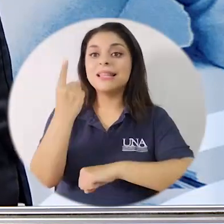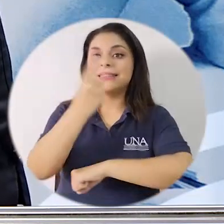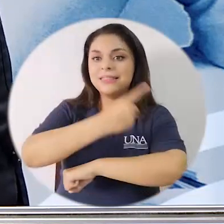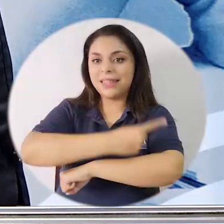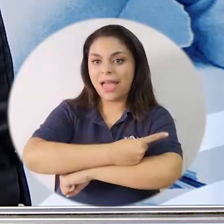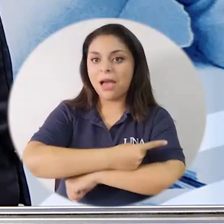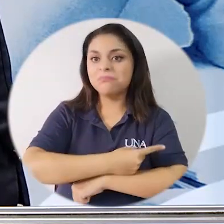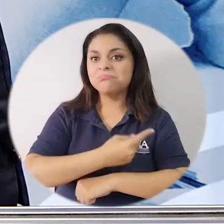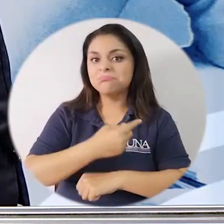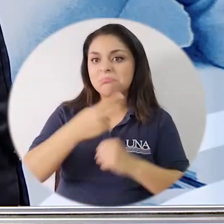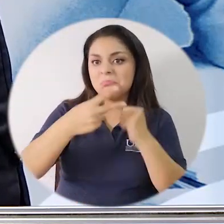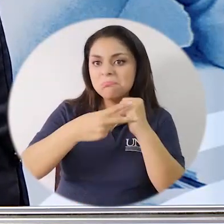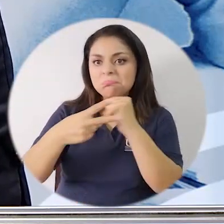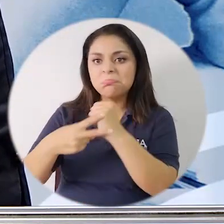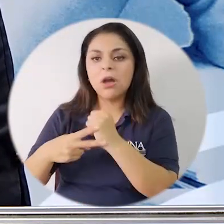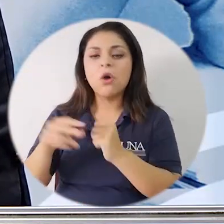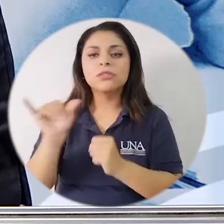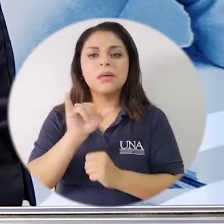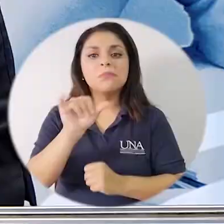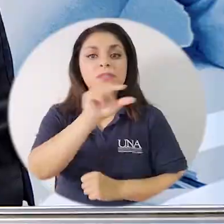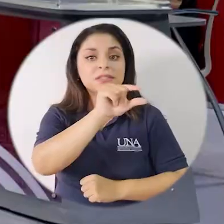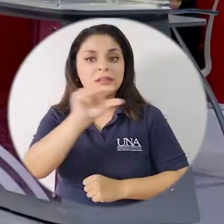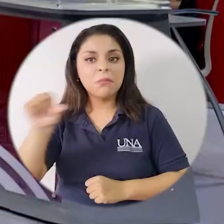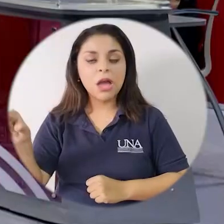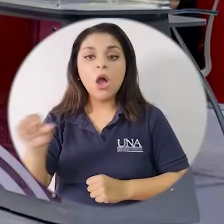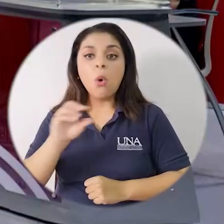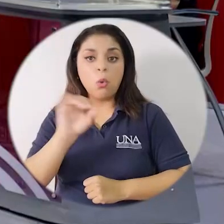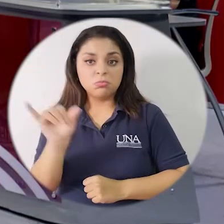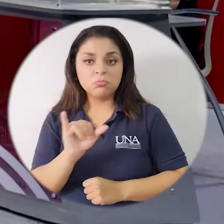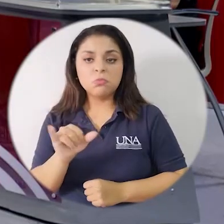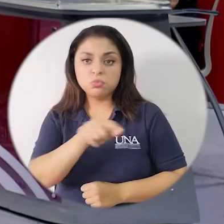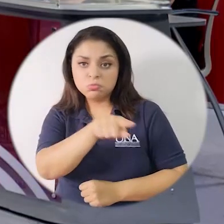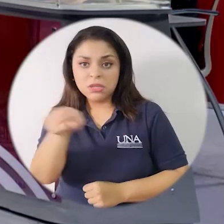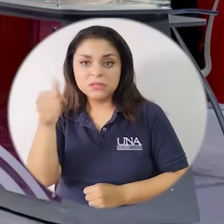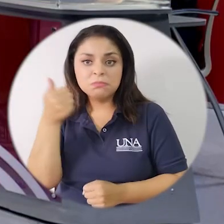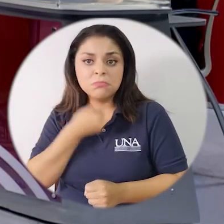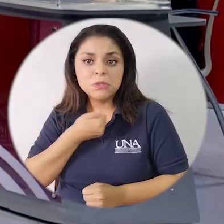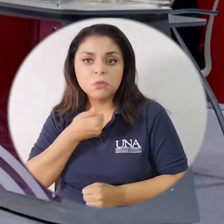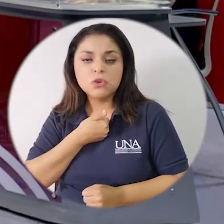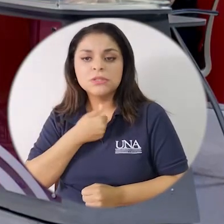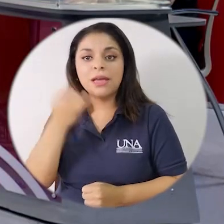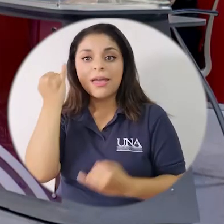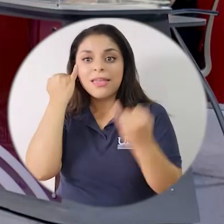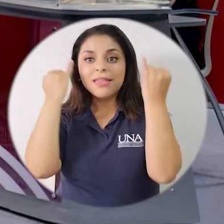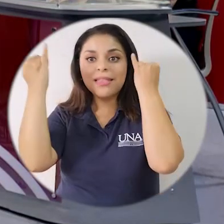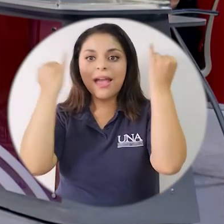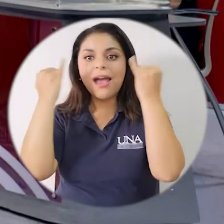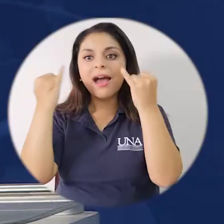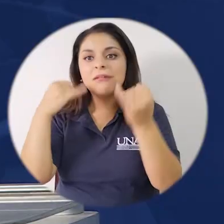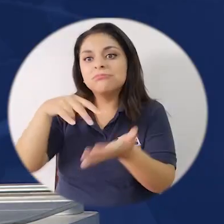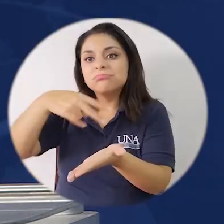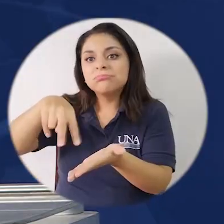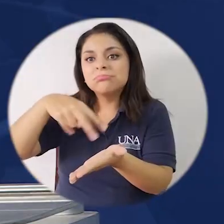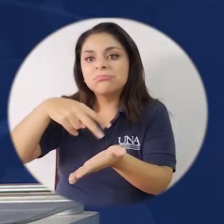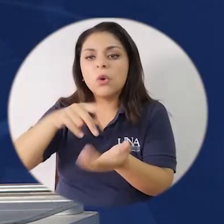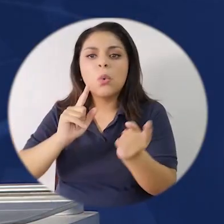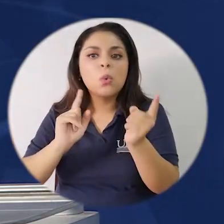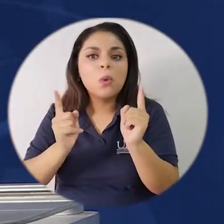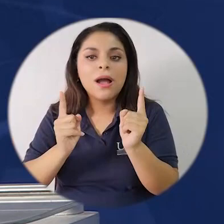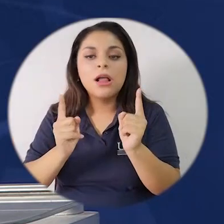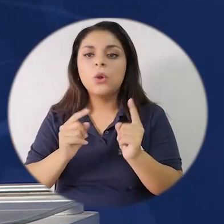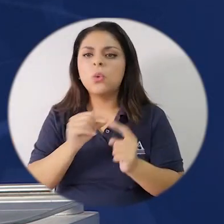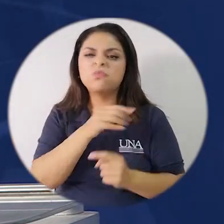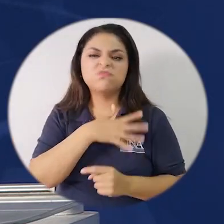semana. Inclusive se promueve que hagan sus propias coreografías o que si no les gusta la música que tiene el reto, que usen una